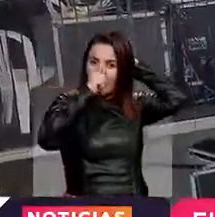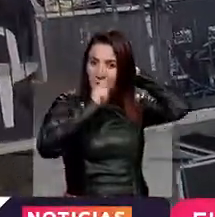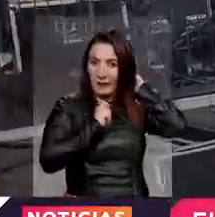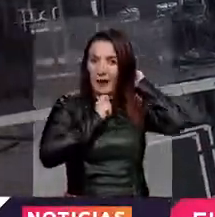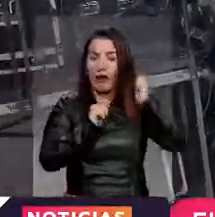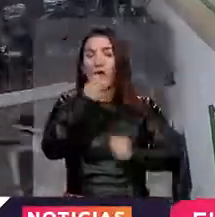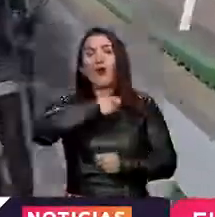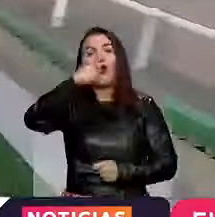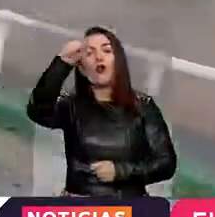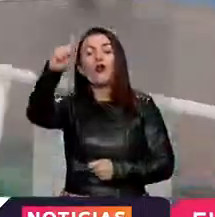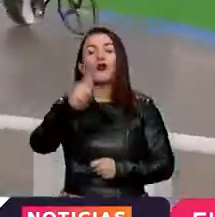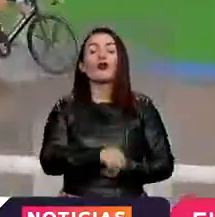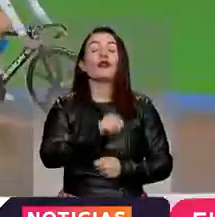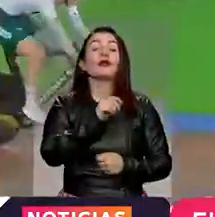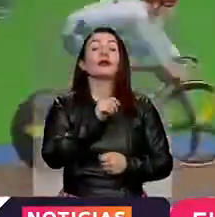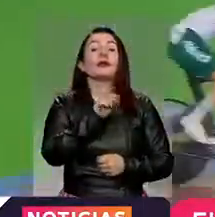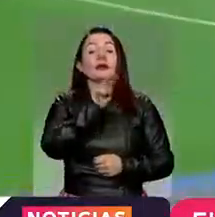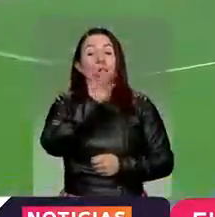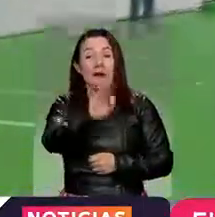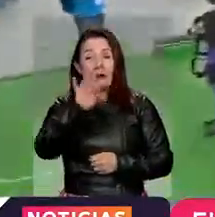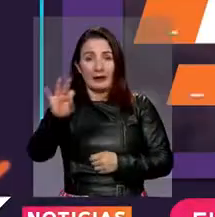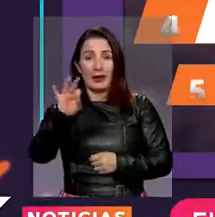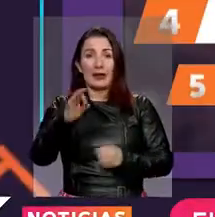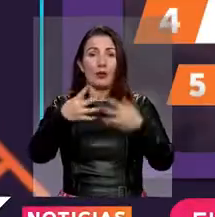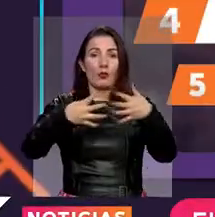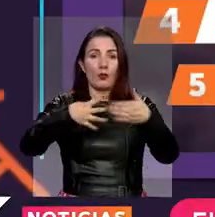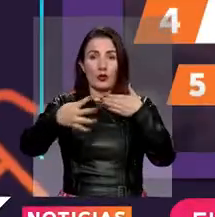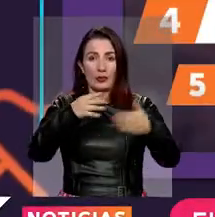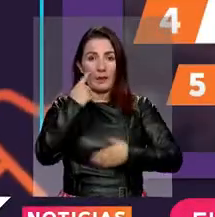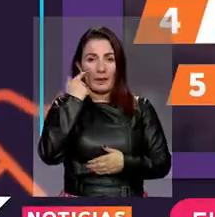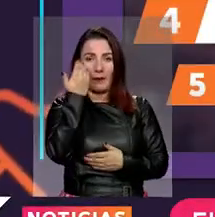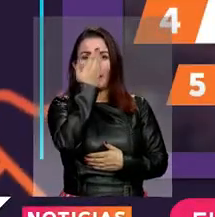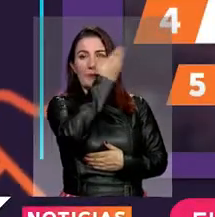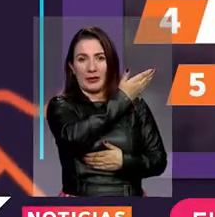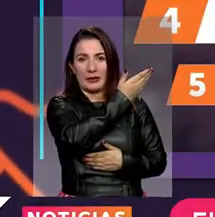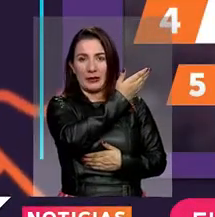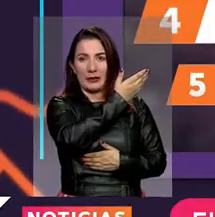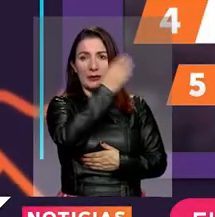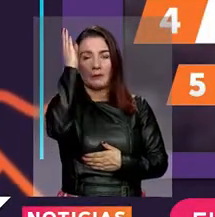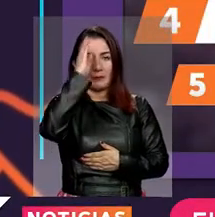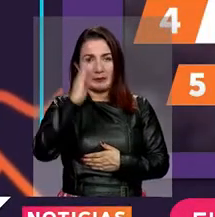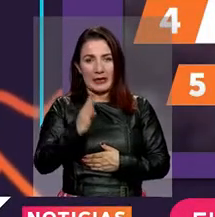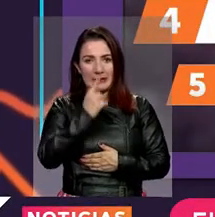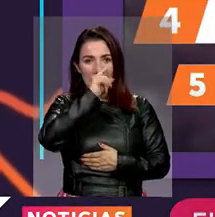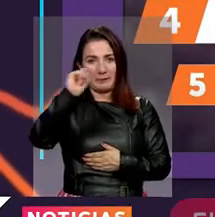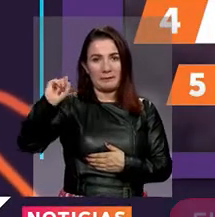y 33 de bronce para la delegación nacional en estas justas. Brasil logró la sorpresa en la tabla,